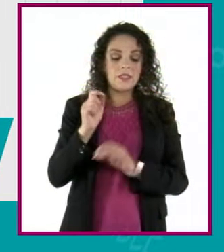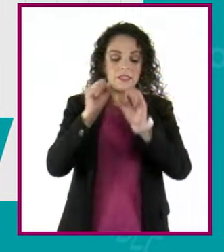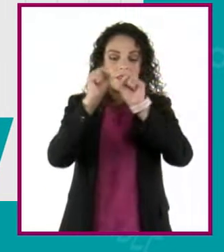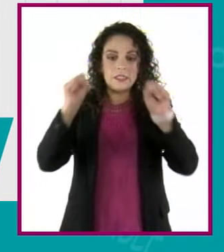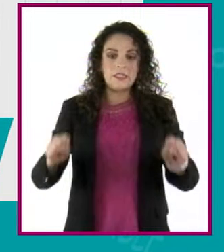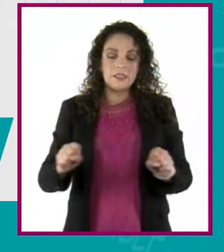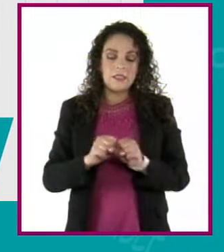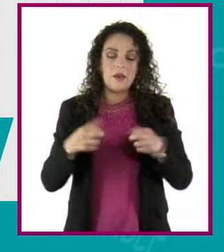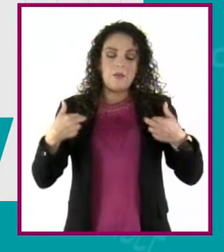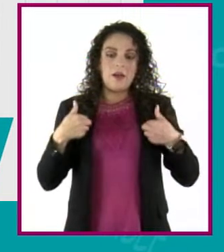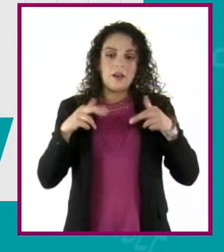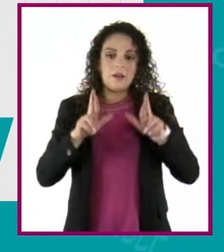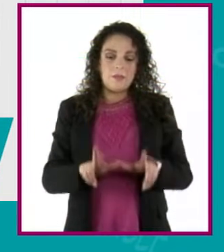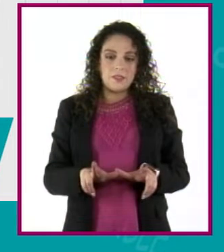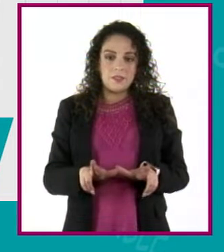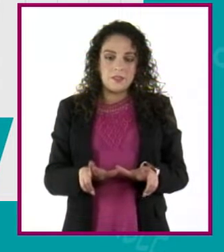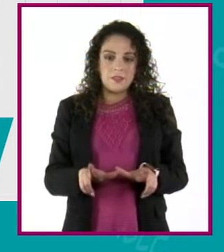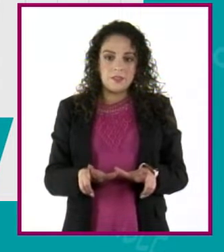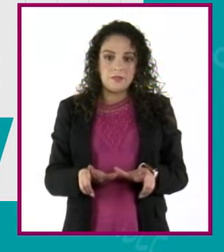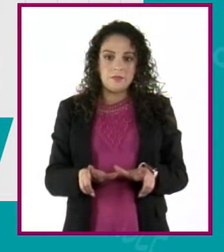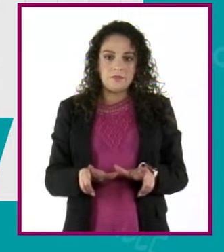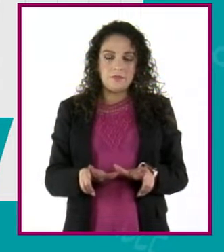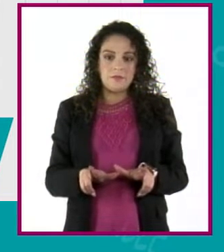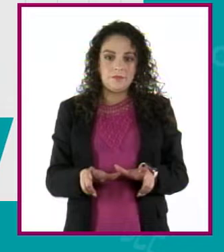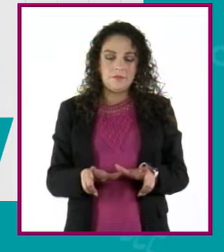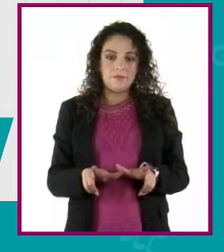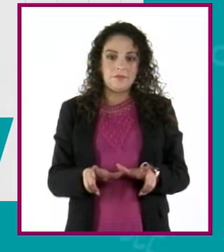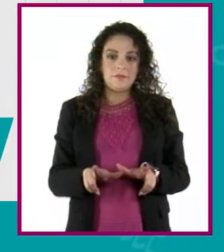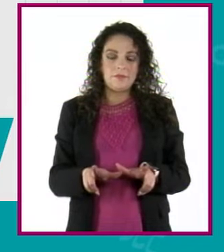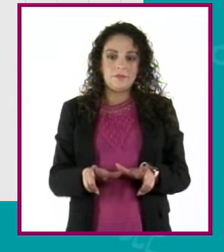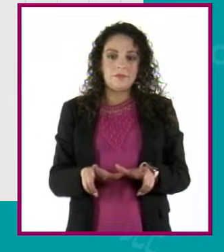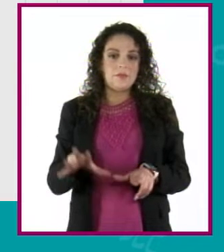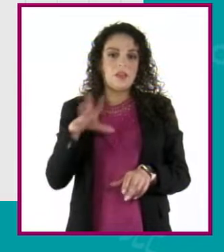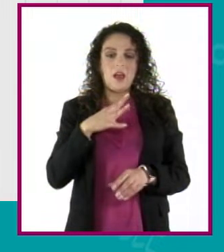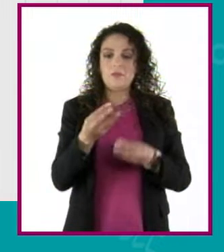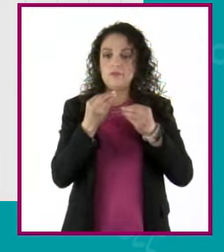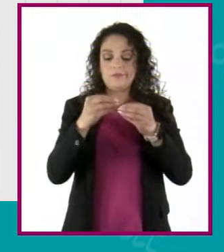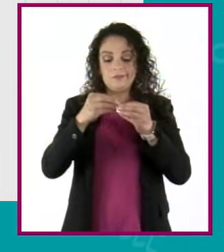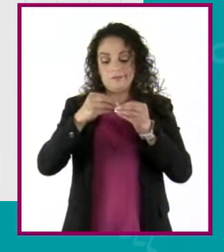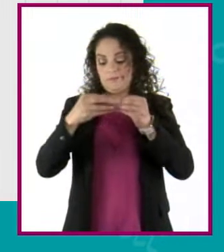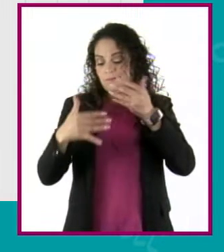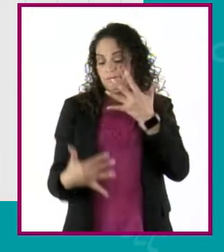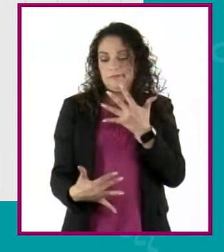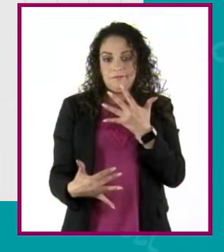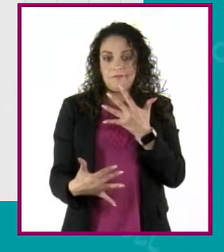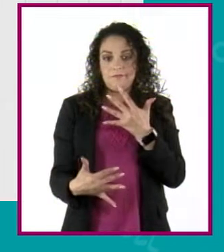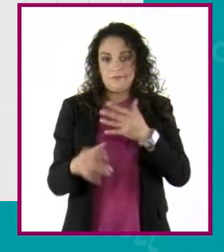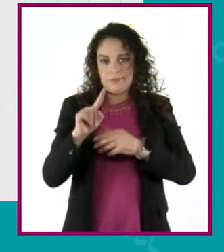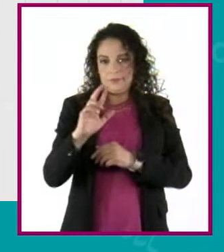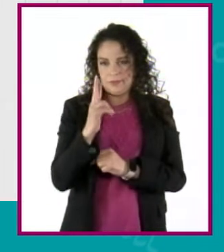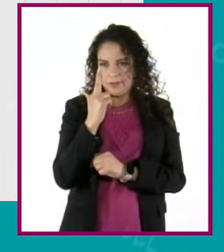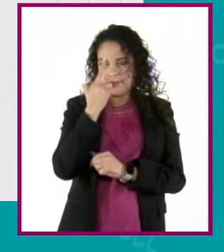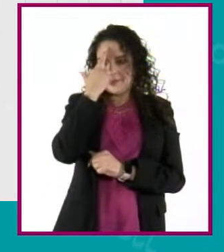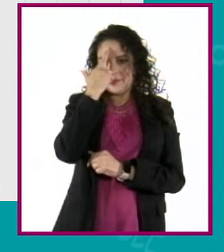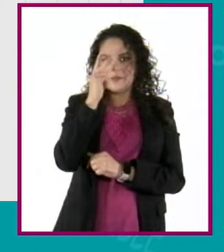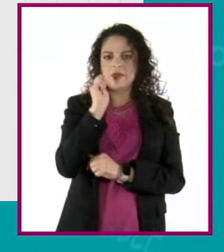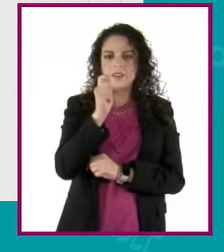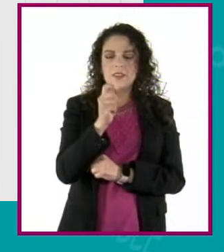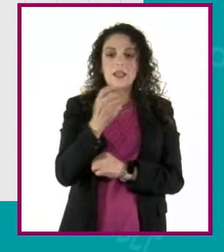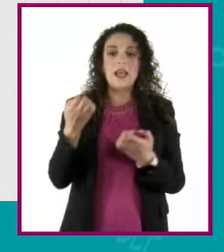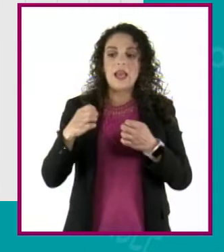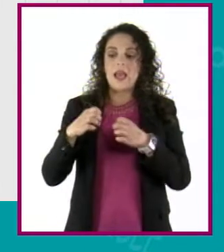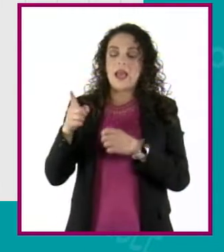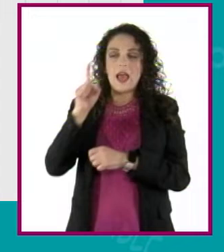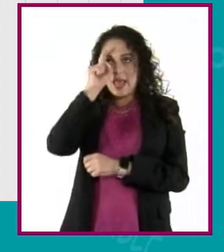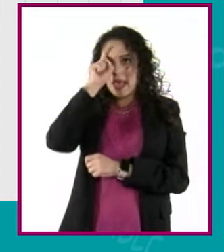de representación. Sistemas de representación tenemos muchos, ¿no? Podemos recordar el que se trabajó en